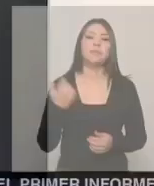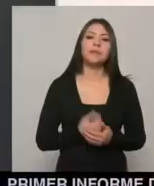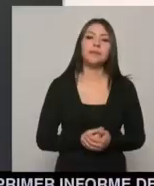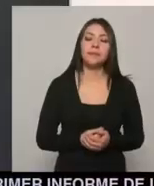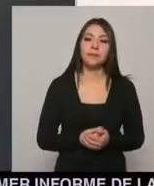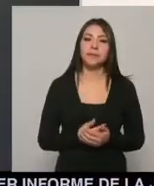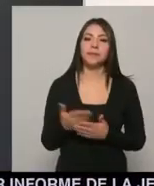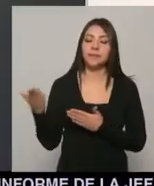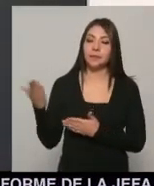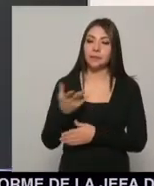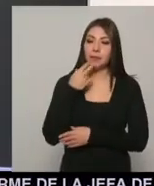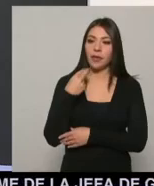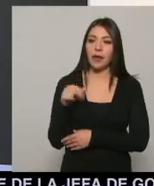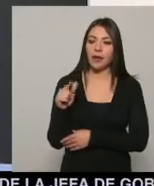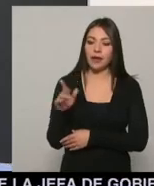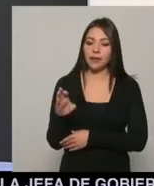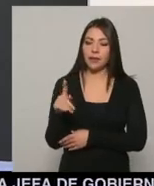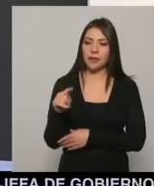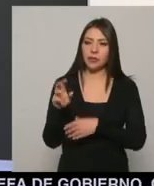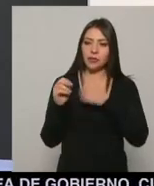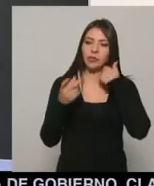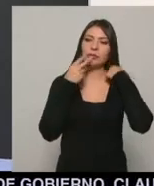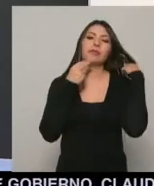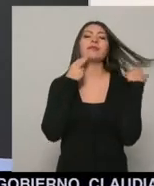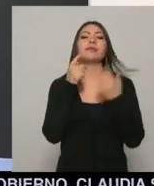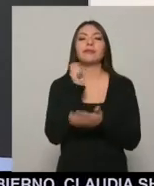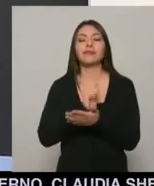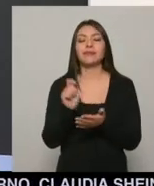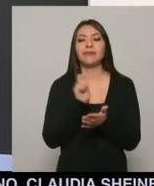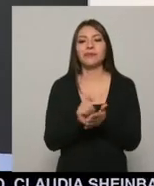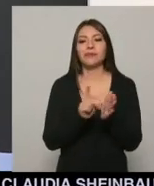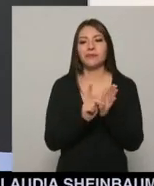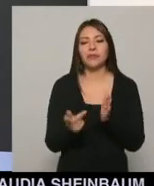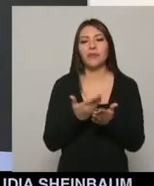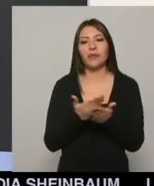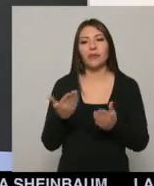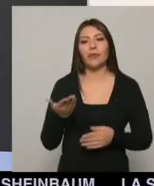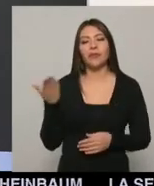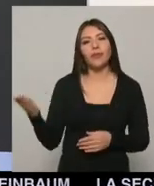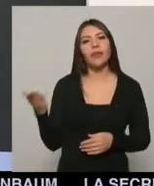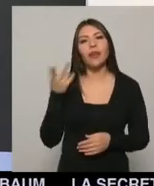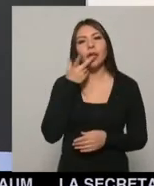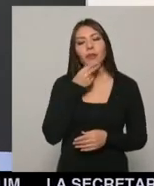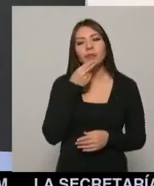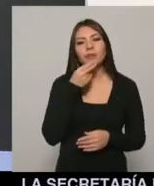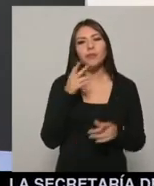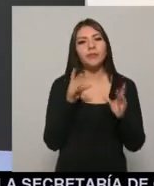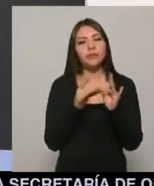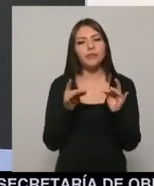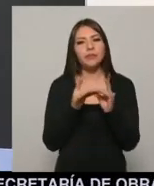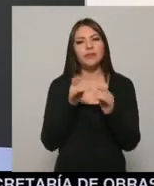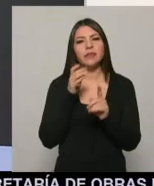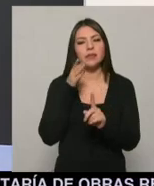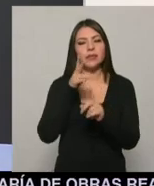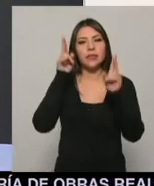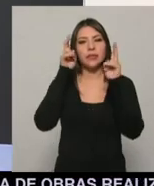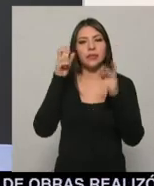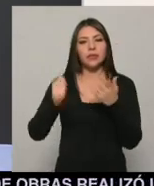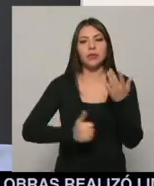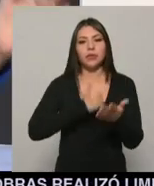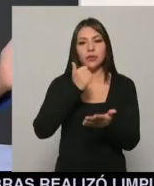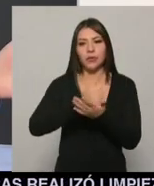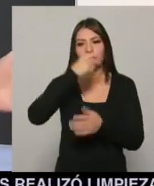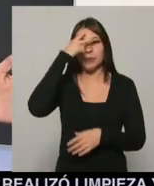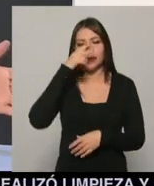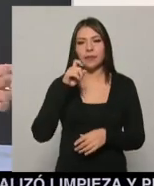Ya está aquí Alberto Cuenca, periodista, y con él precisamente vamos también a darle un vistazo a todo lo relacionado con la Ciudad de México que